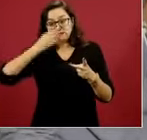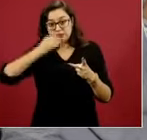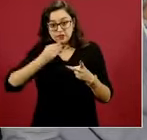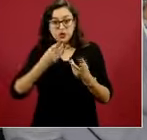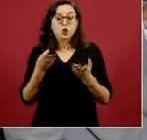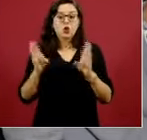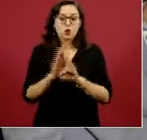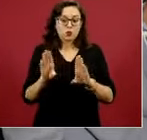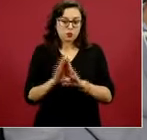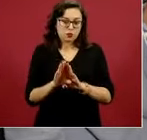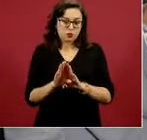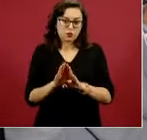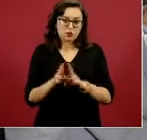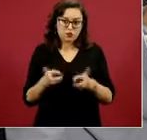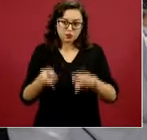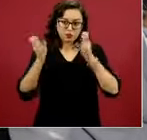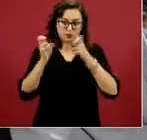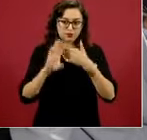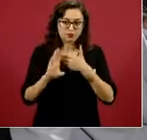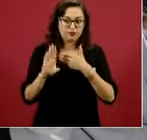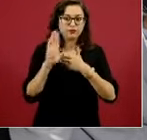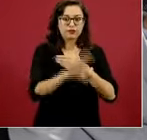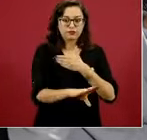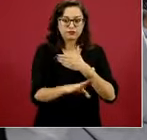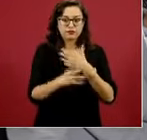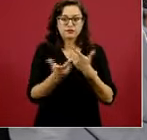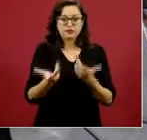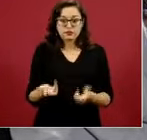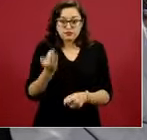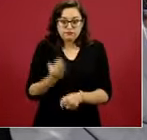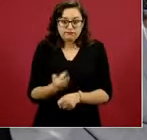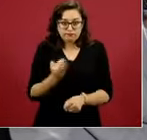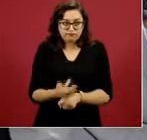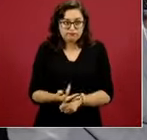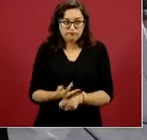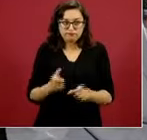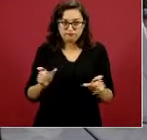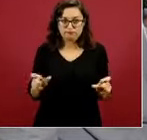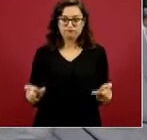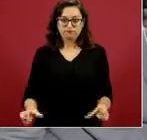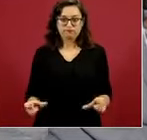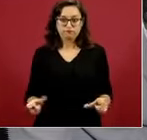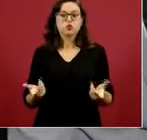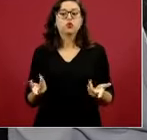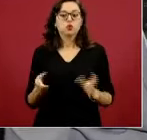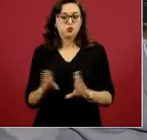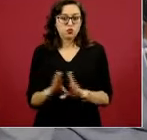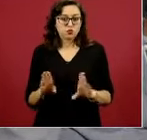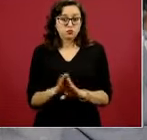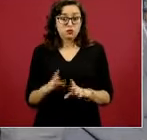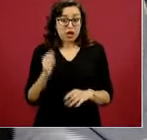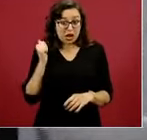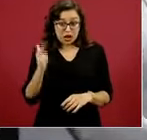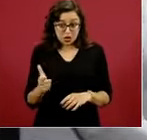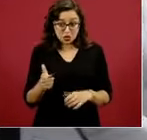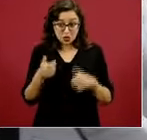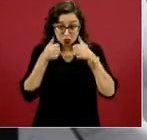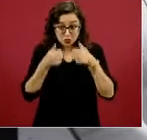filtros que se tenían para evitar estos robos? ¿Cuáles son los que hay ahora para evitar, se sigan evitando? Y saber si se está haciendo algo,